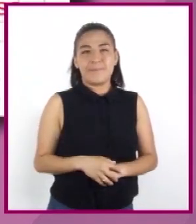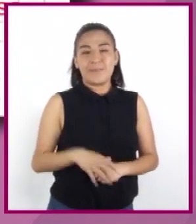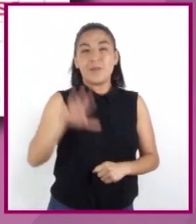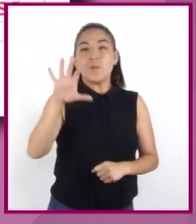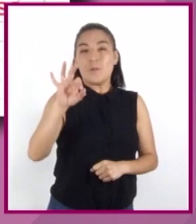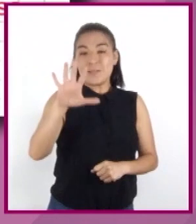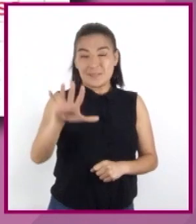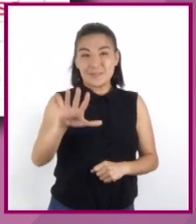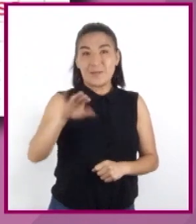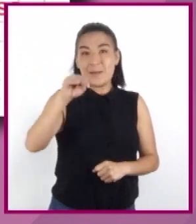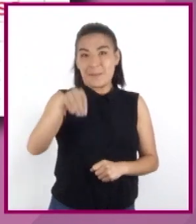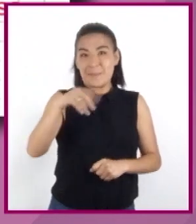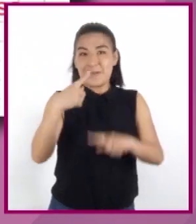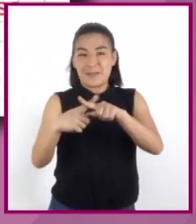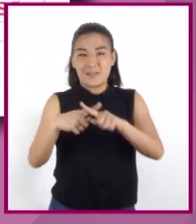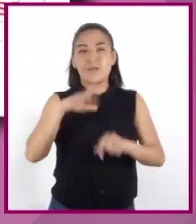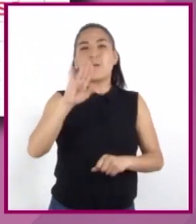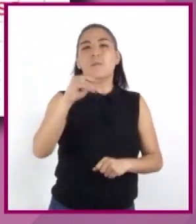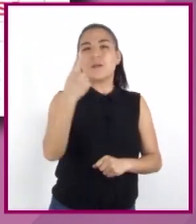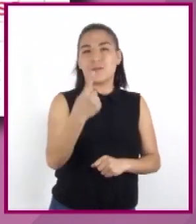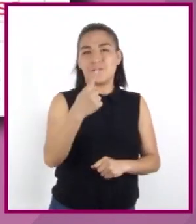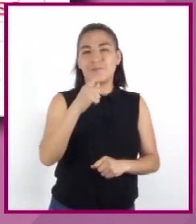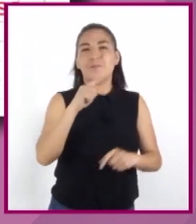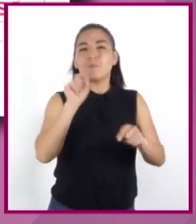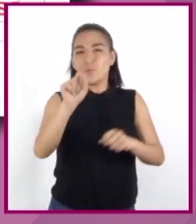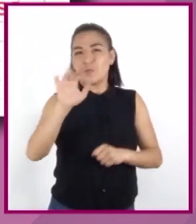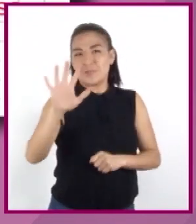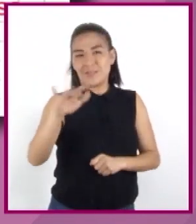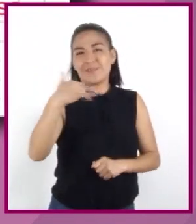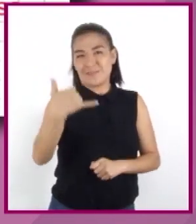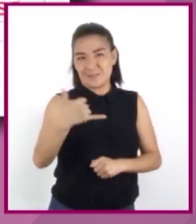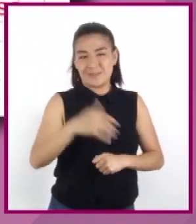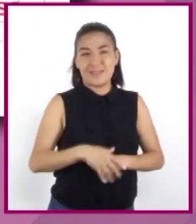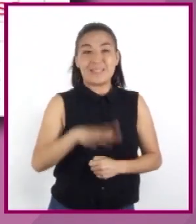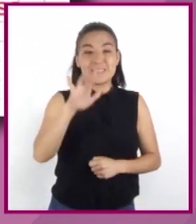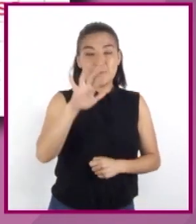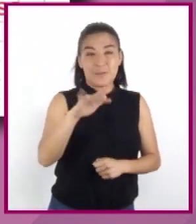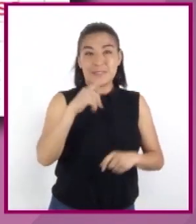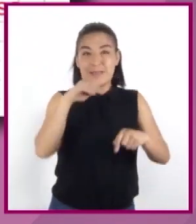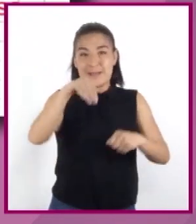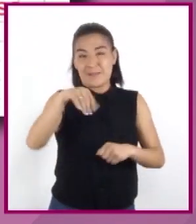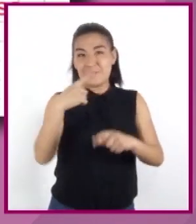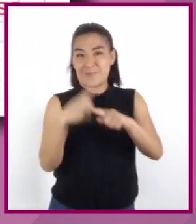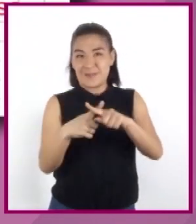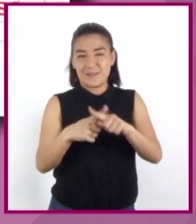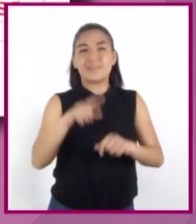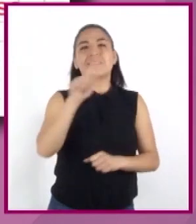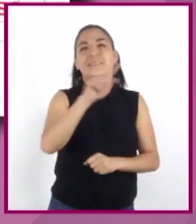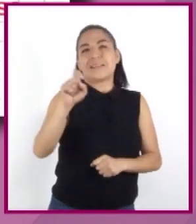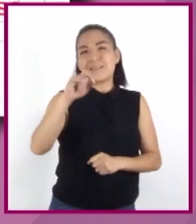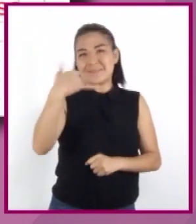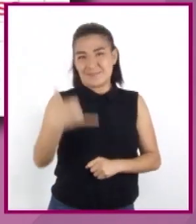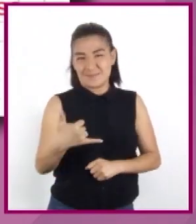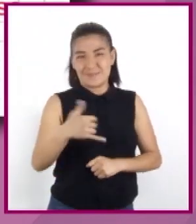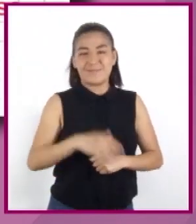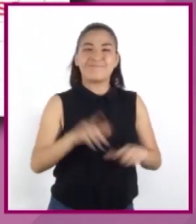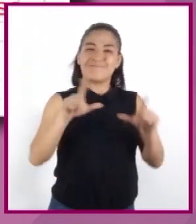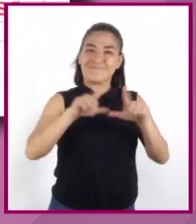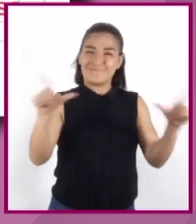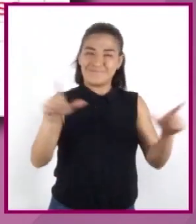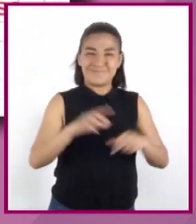45 en X y 91.5 en Y, 50 en X y 100 en Y.